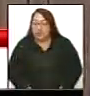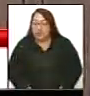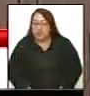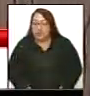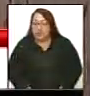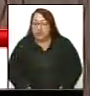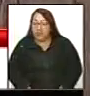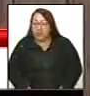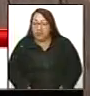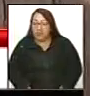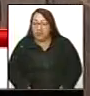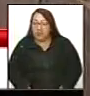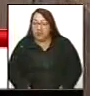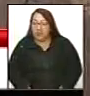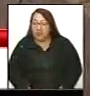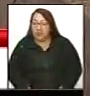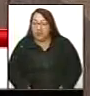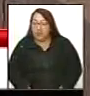levanten la mano, por favor, colegas.